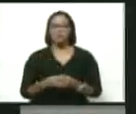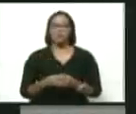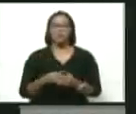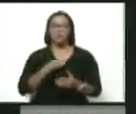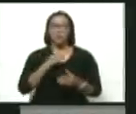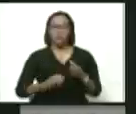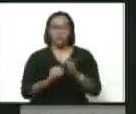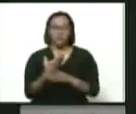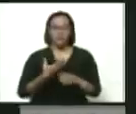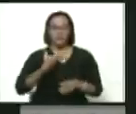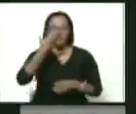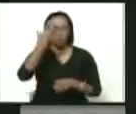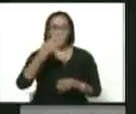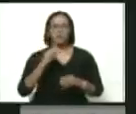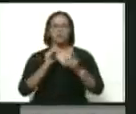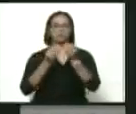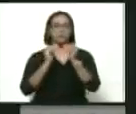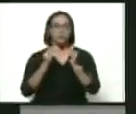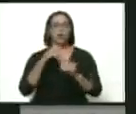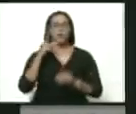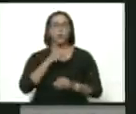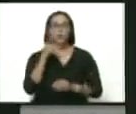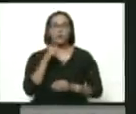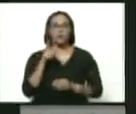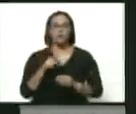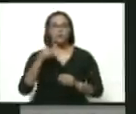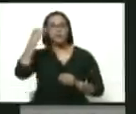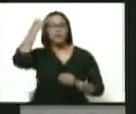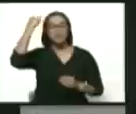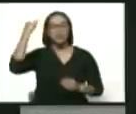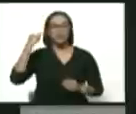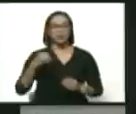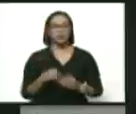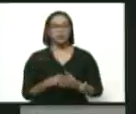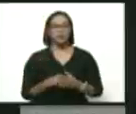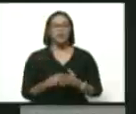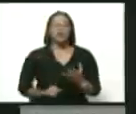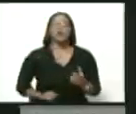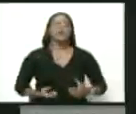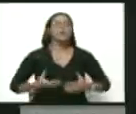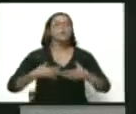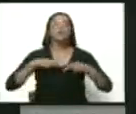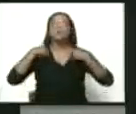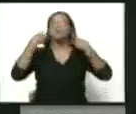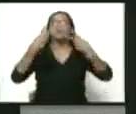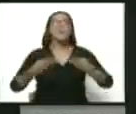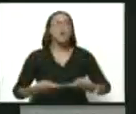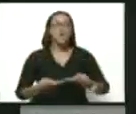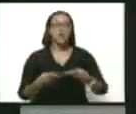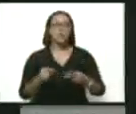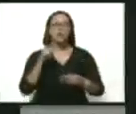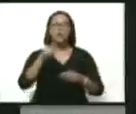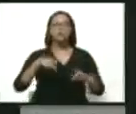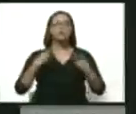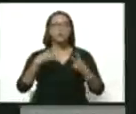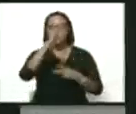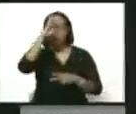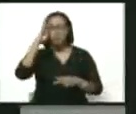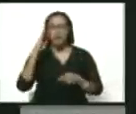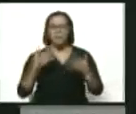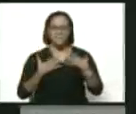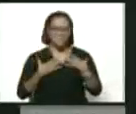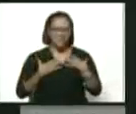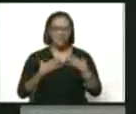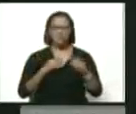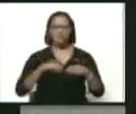espiritual, moral, político, ideológico. Es un renacimiento, tu renacimiento, Diosdado, mi